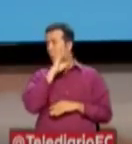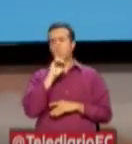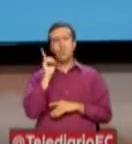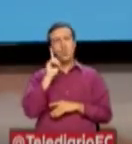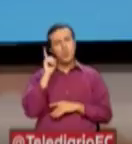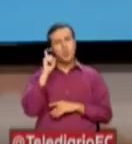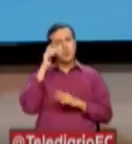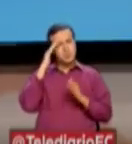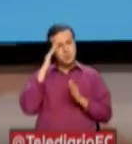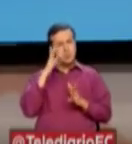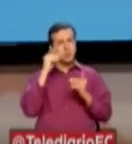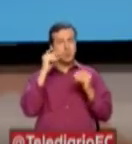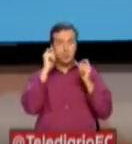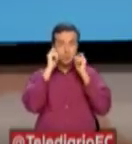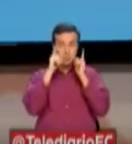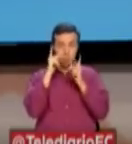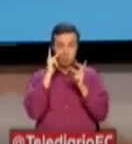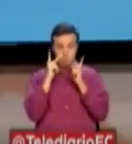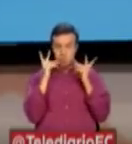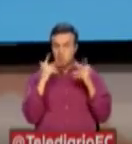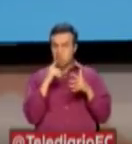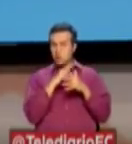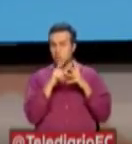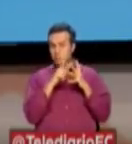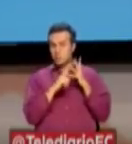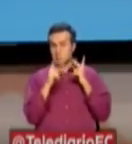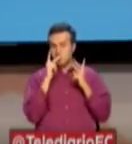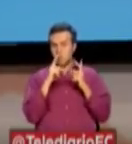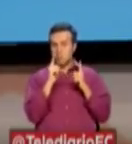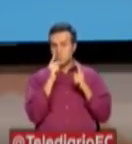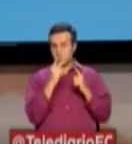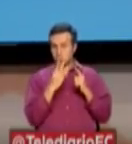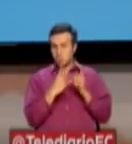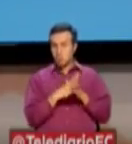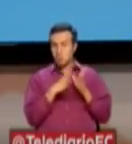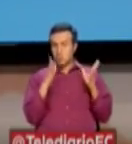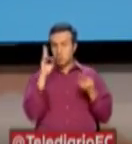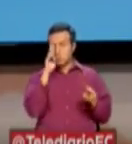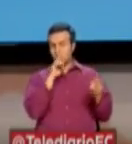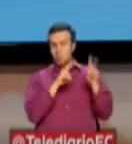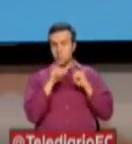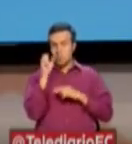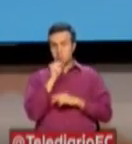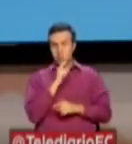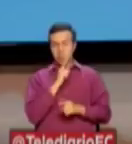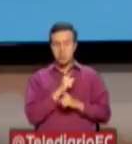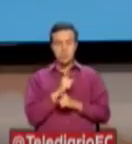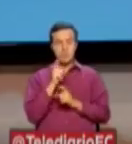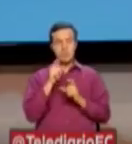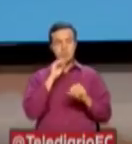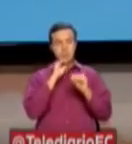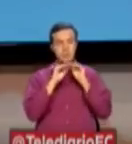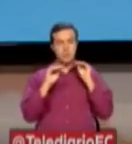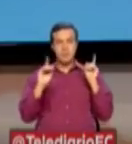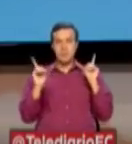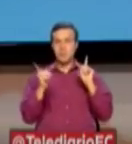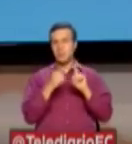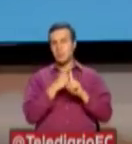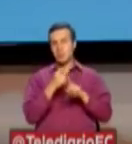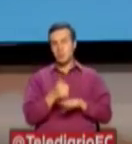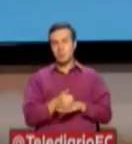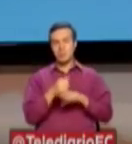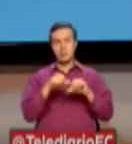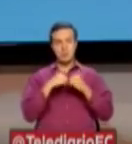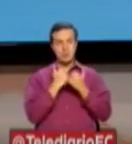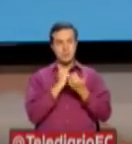y pretender cuando hay tantas alertas porque ya hay varias alertas no es una ni dos son varias alertas simplemente señores aquí está la primera función del estado